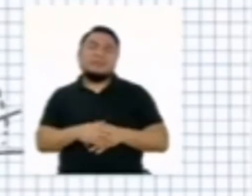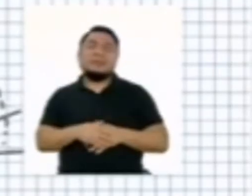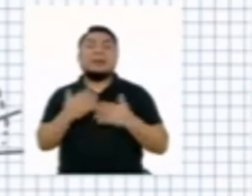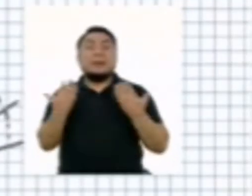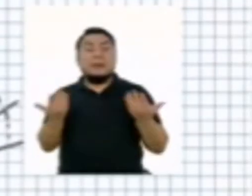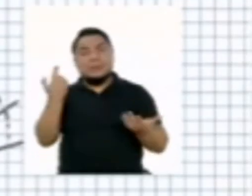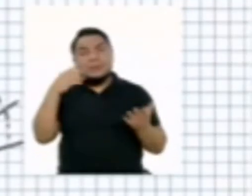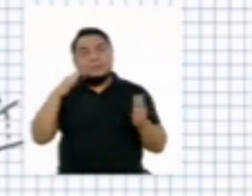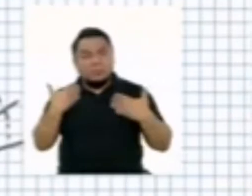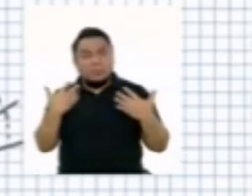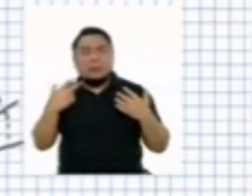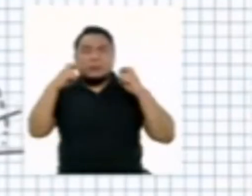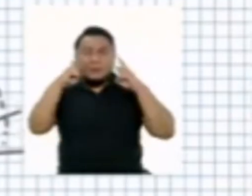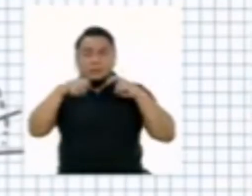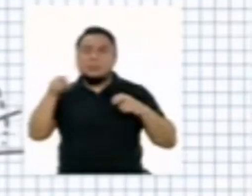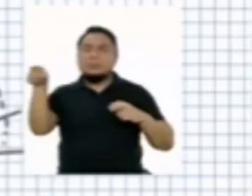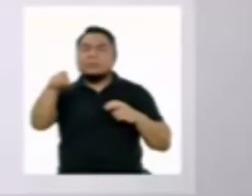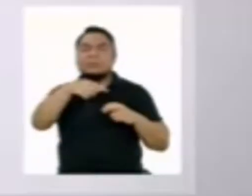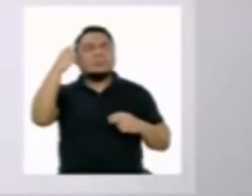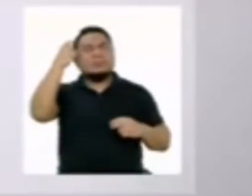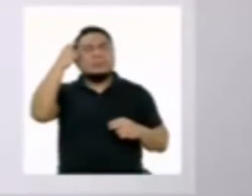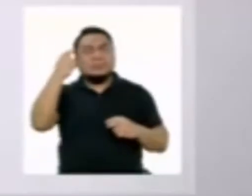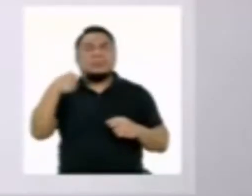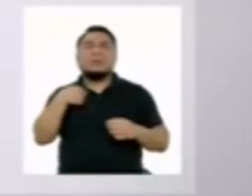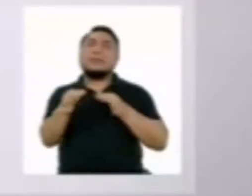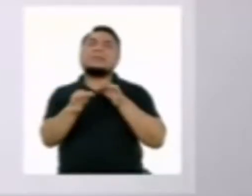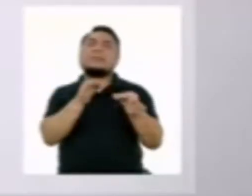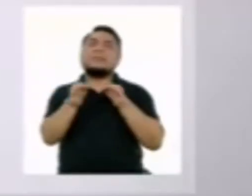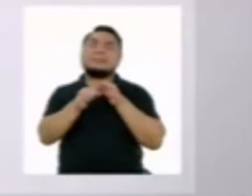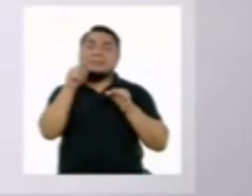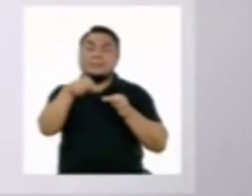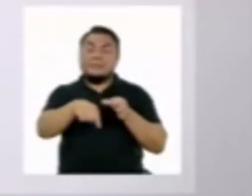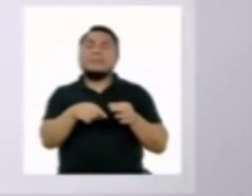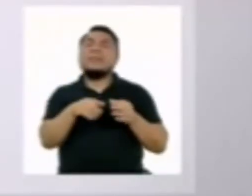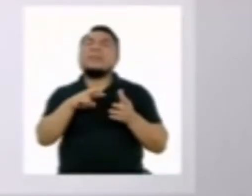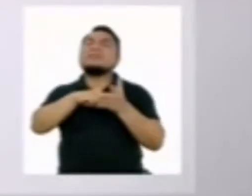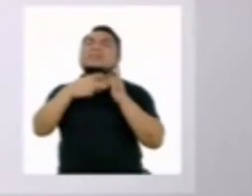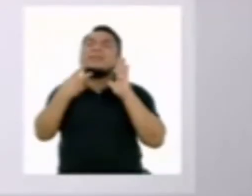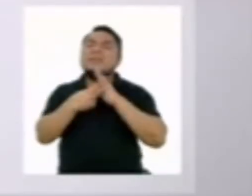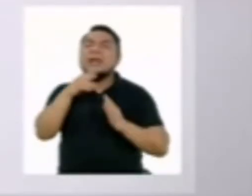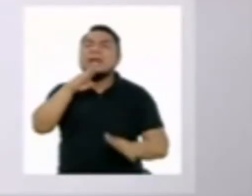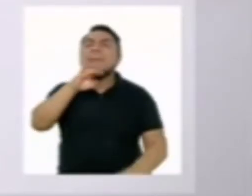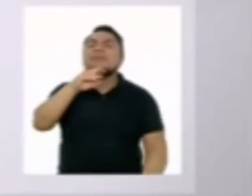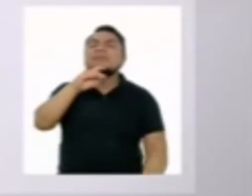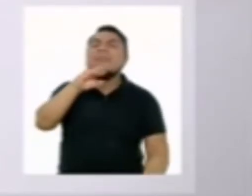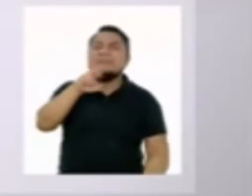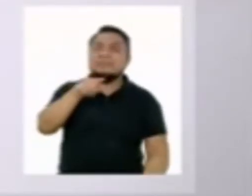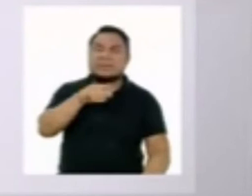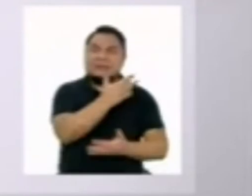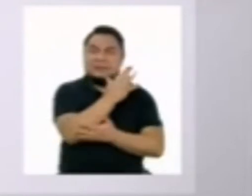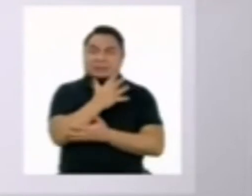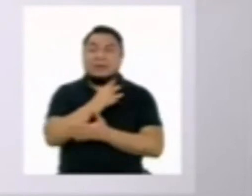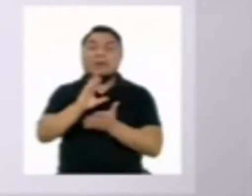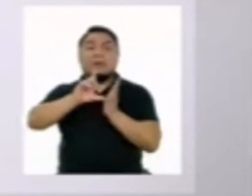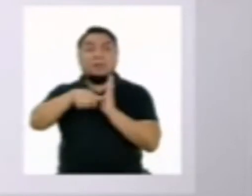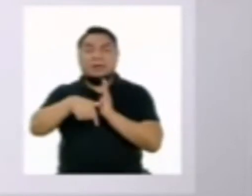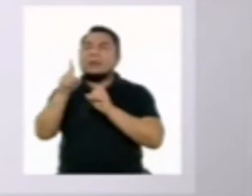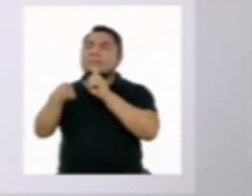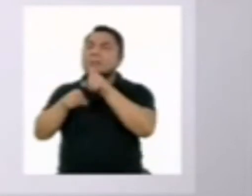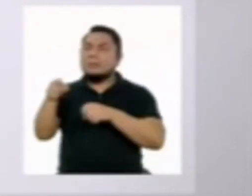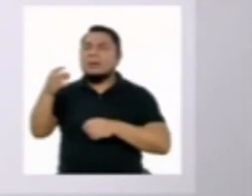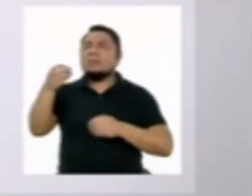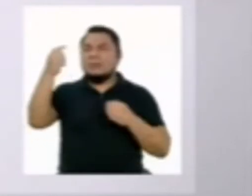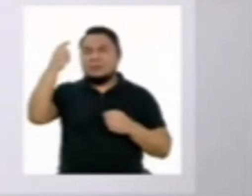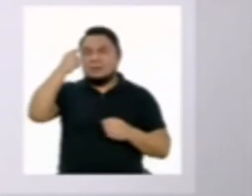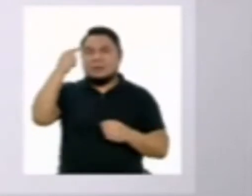pero para poder averiguar sus percepciones, les explicaban qué era la biodiversidad y luego les preguntaban a las personas por